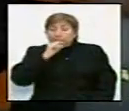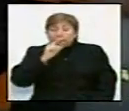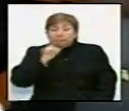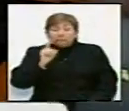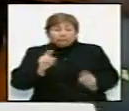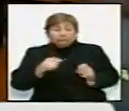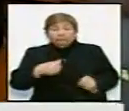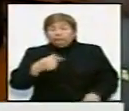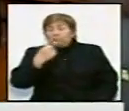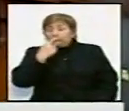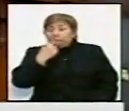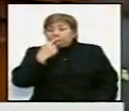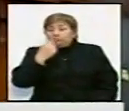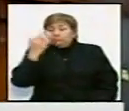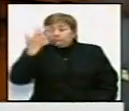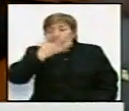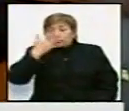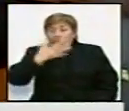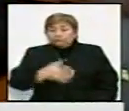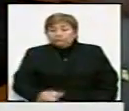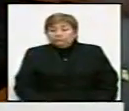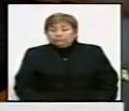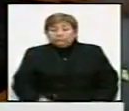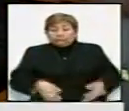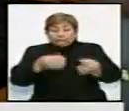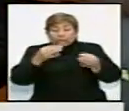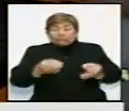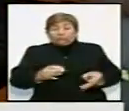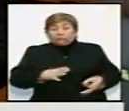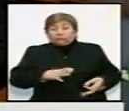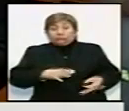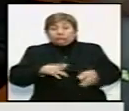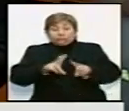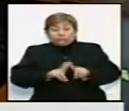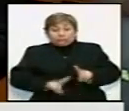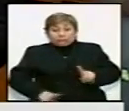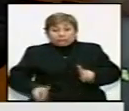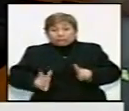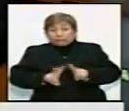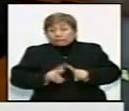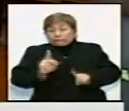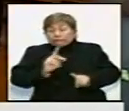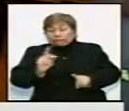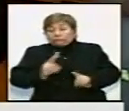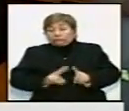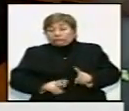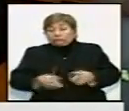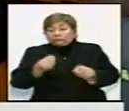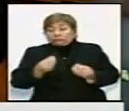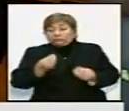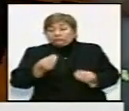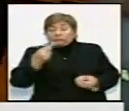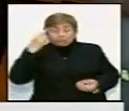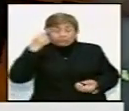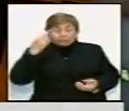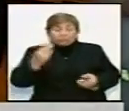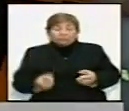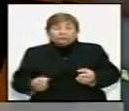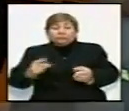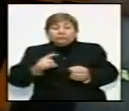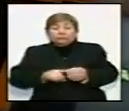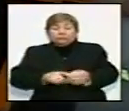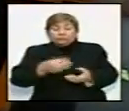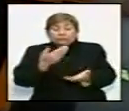es rojo o es negro? Si la licencia social es válida o no es válida, ¿por qué razón la incorporaron